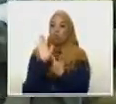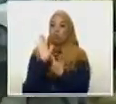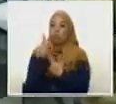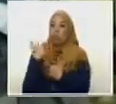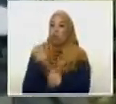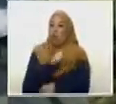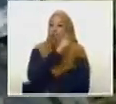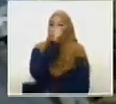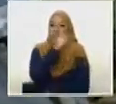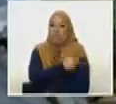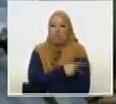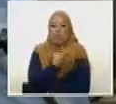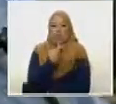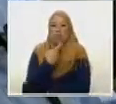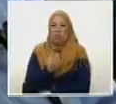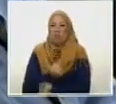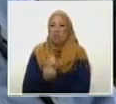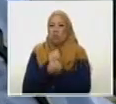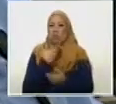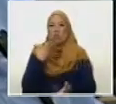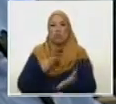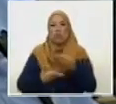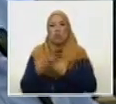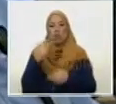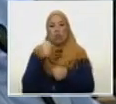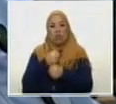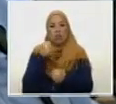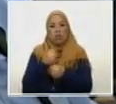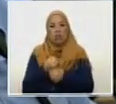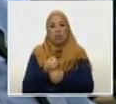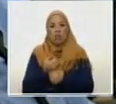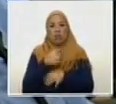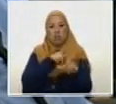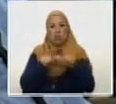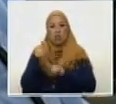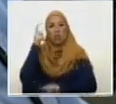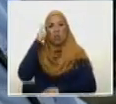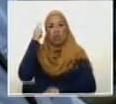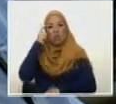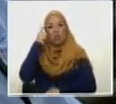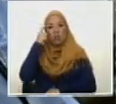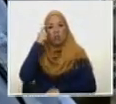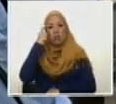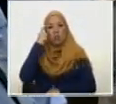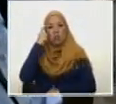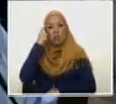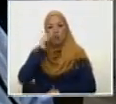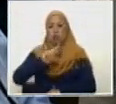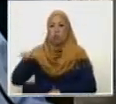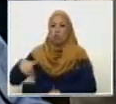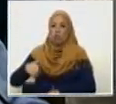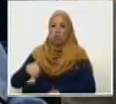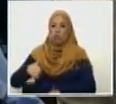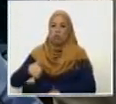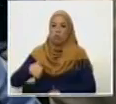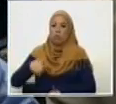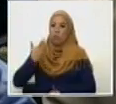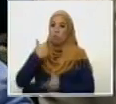gran fuerza, una enorme disposición a lo que ya decía. Nosotros somos